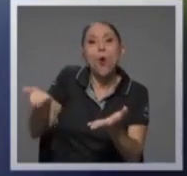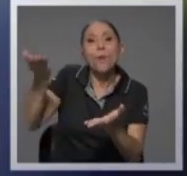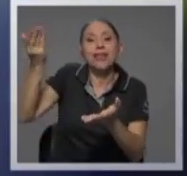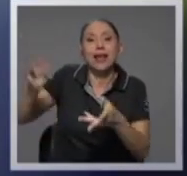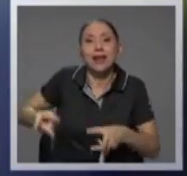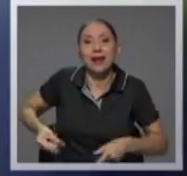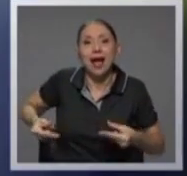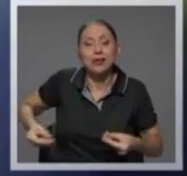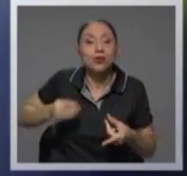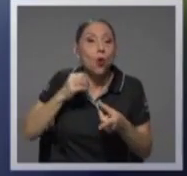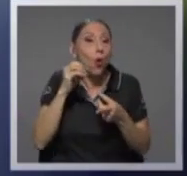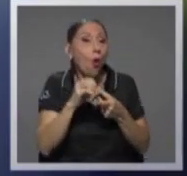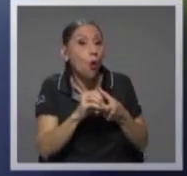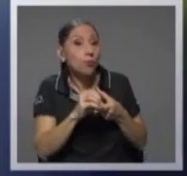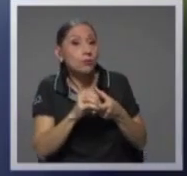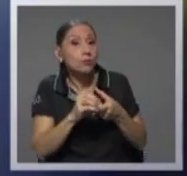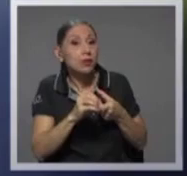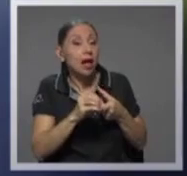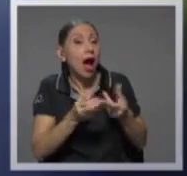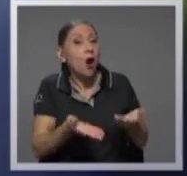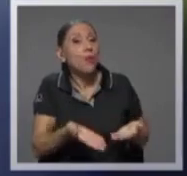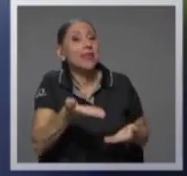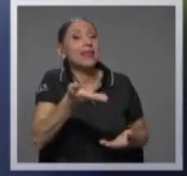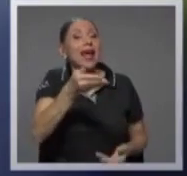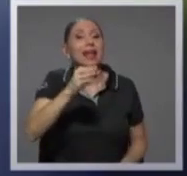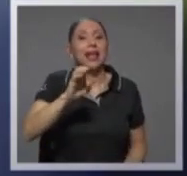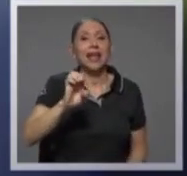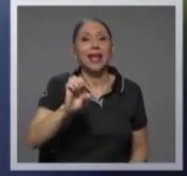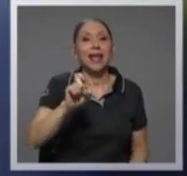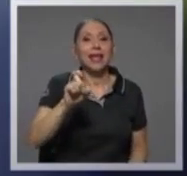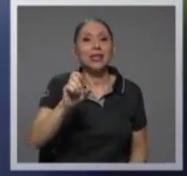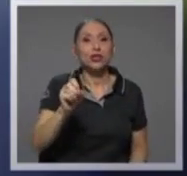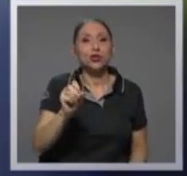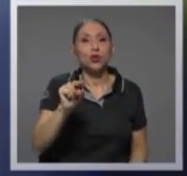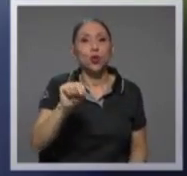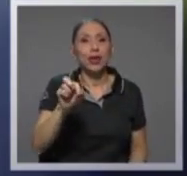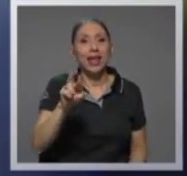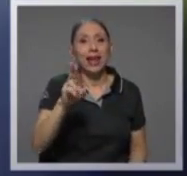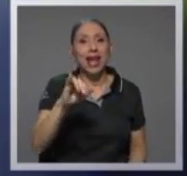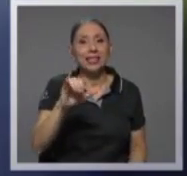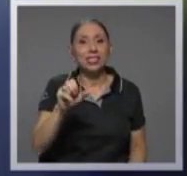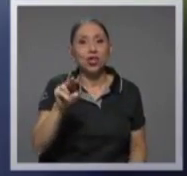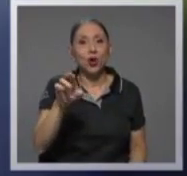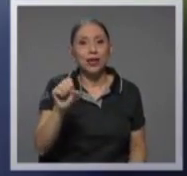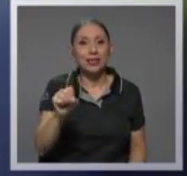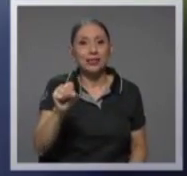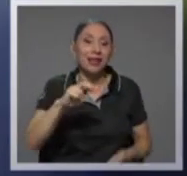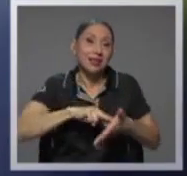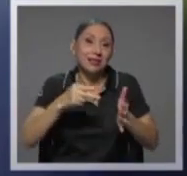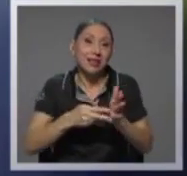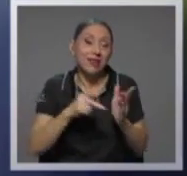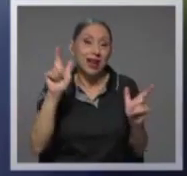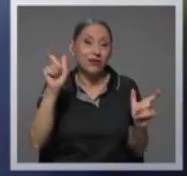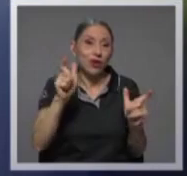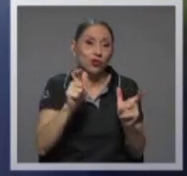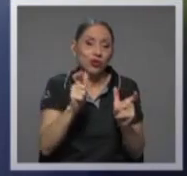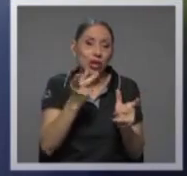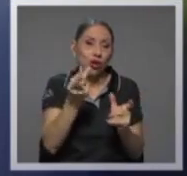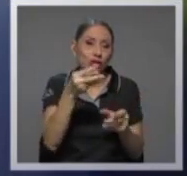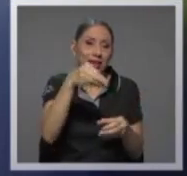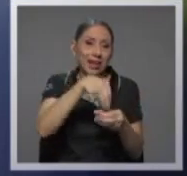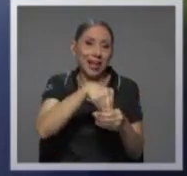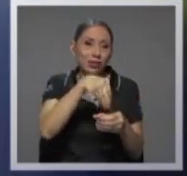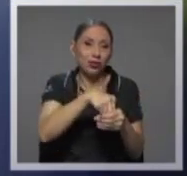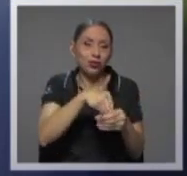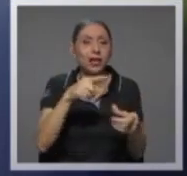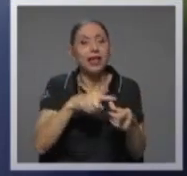o aumentar las exoneraciones, ¿verdad? Es decir, reducir los ingresos. Entonces, esos riesgos